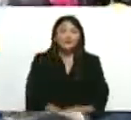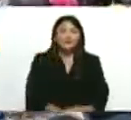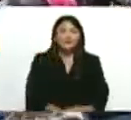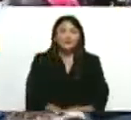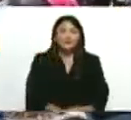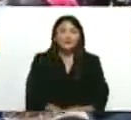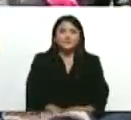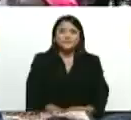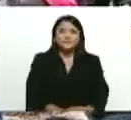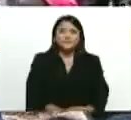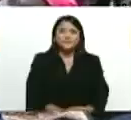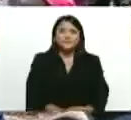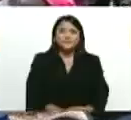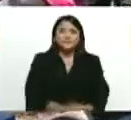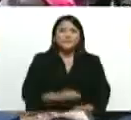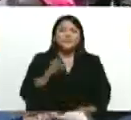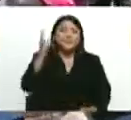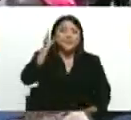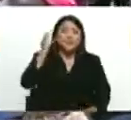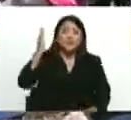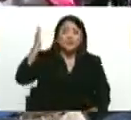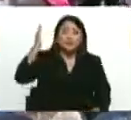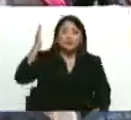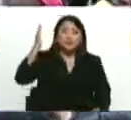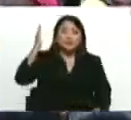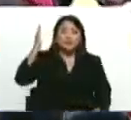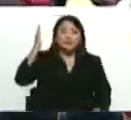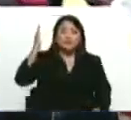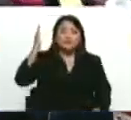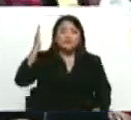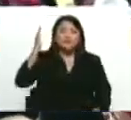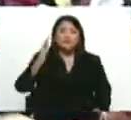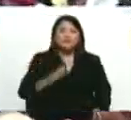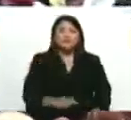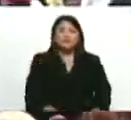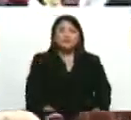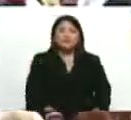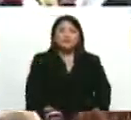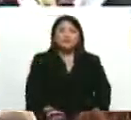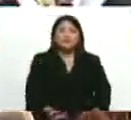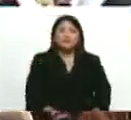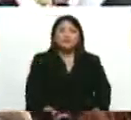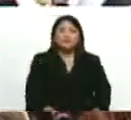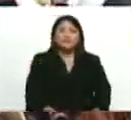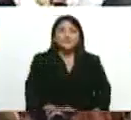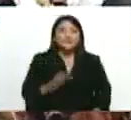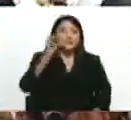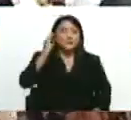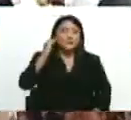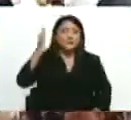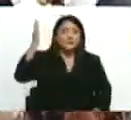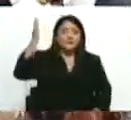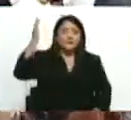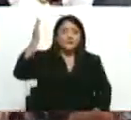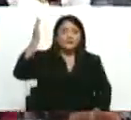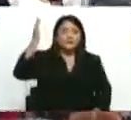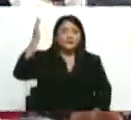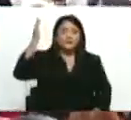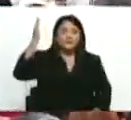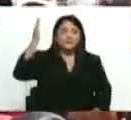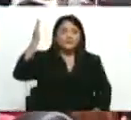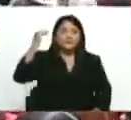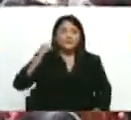De Maiquetía, Mariela Navarro. de Maiquetía, Camaris